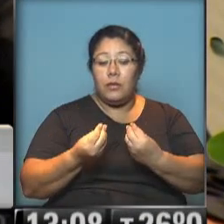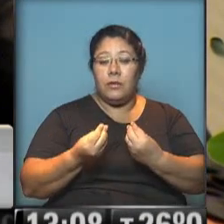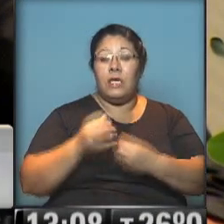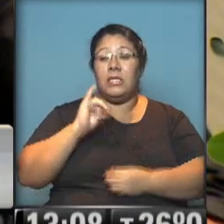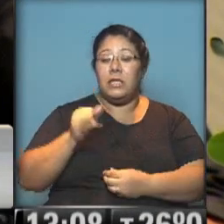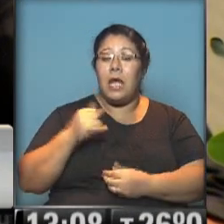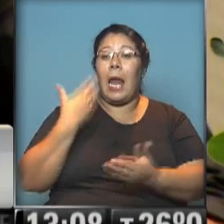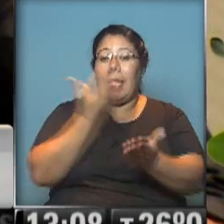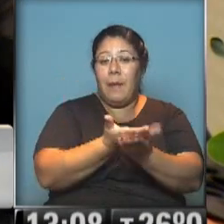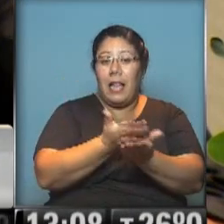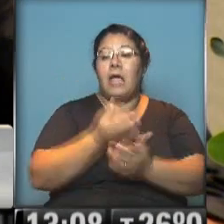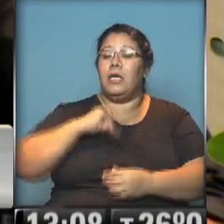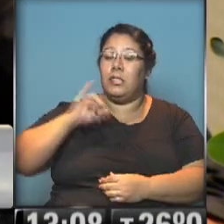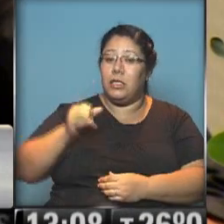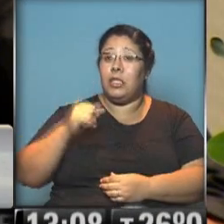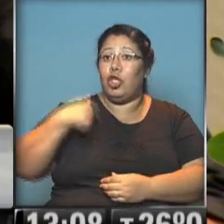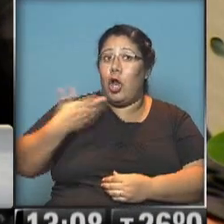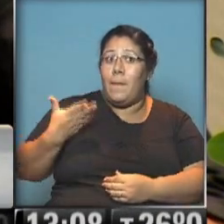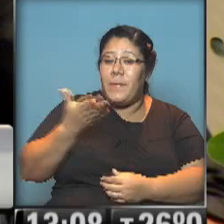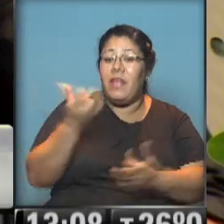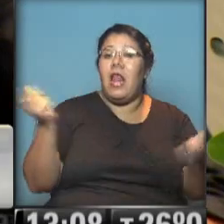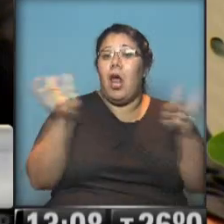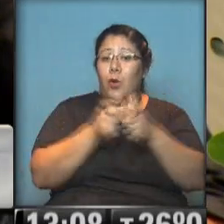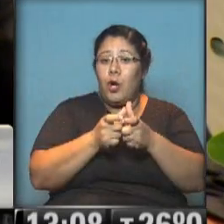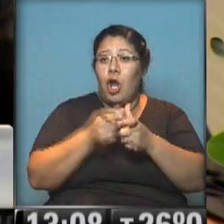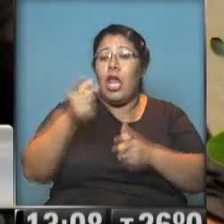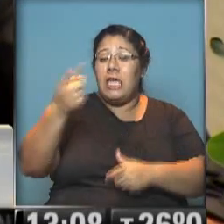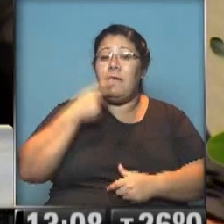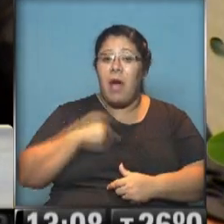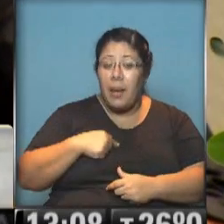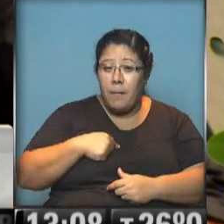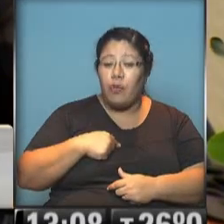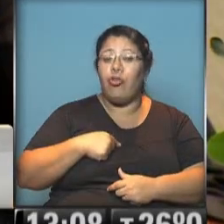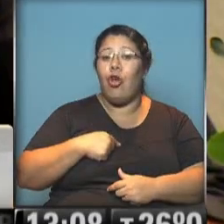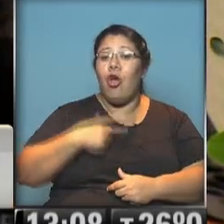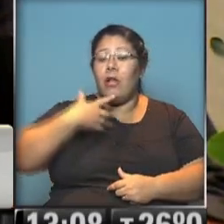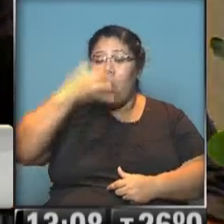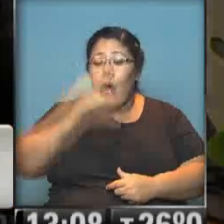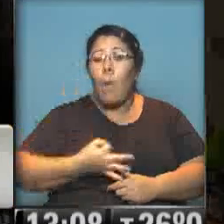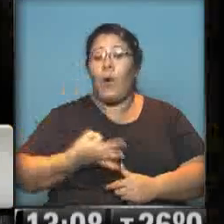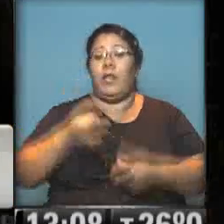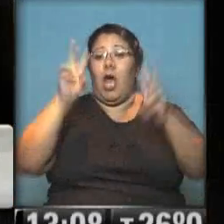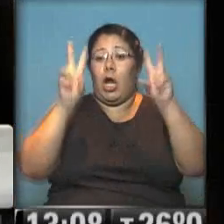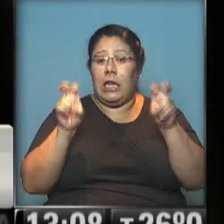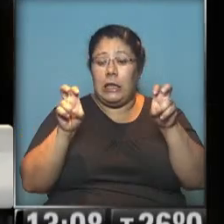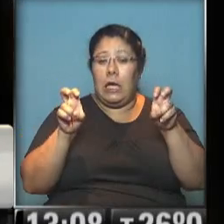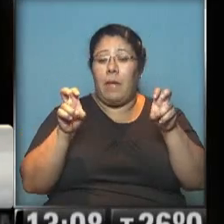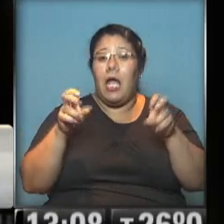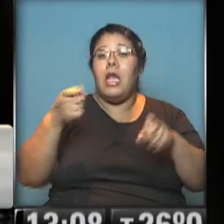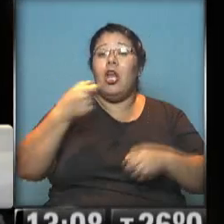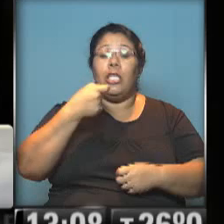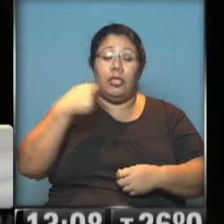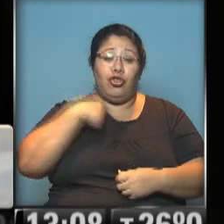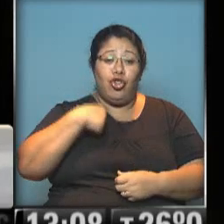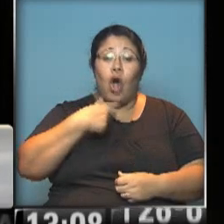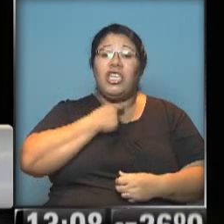yo le pedí la reunión ella dijo que tenía un compromiso absoluto con la causa y qué es lo que pida le iba a tener y te digo más ayer antes